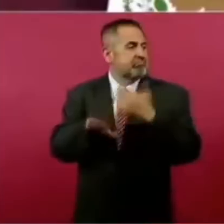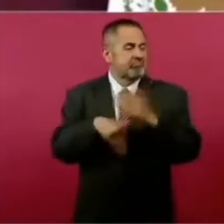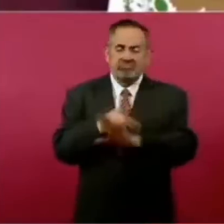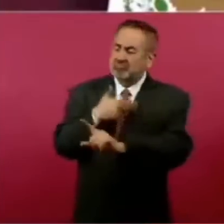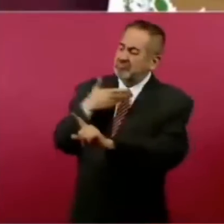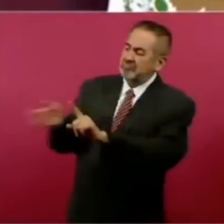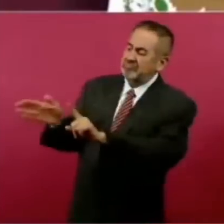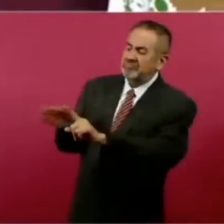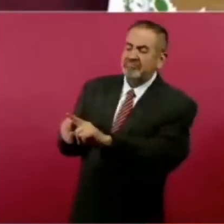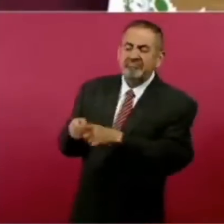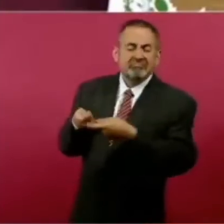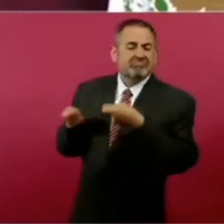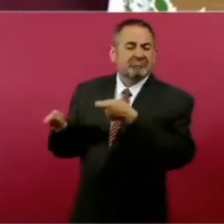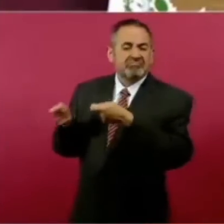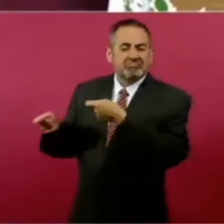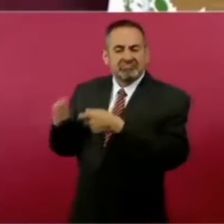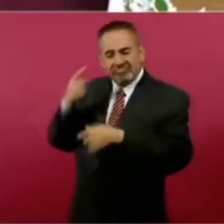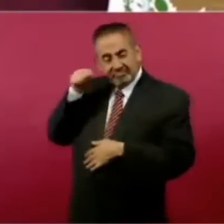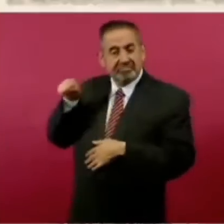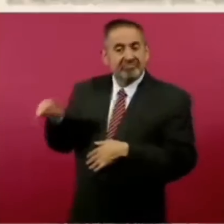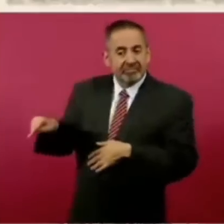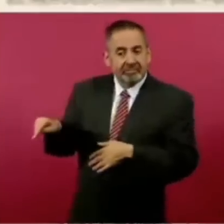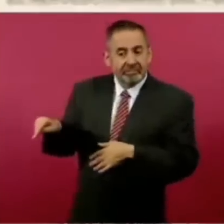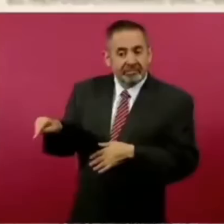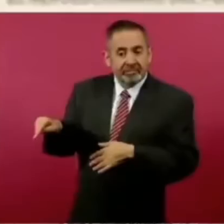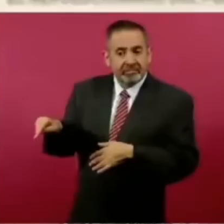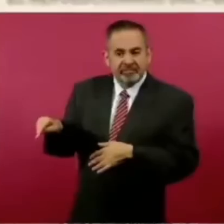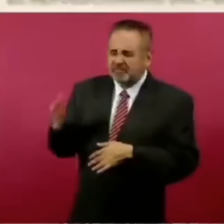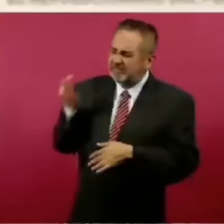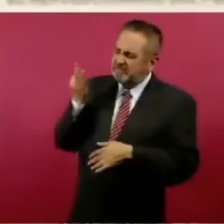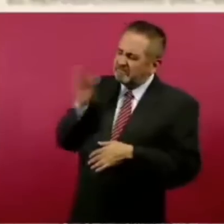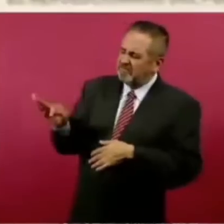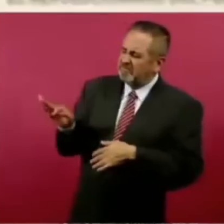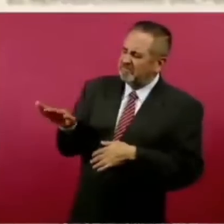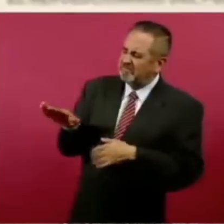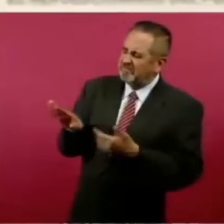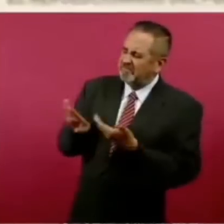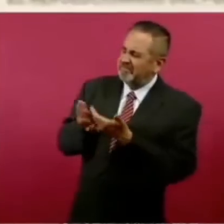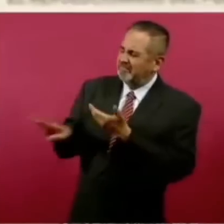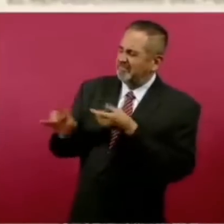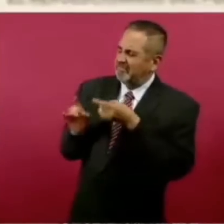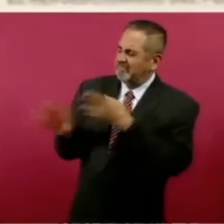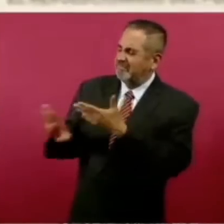cachetadas y lo traicionaron.